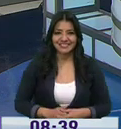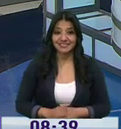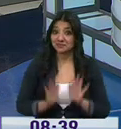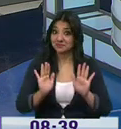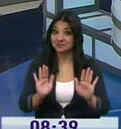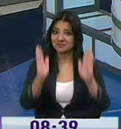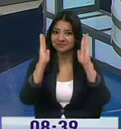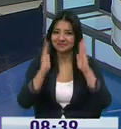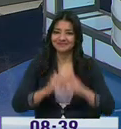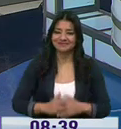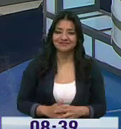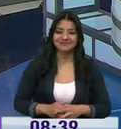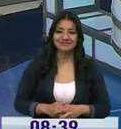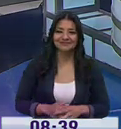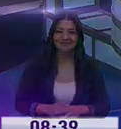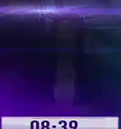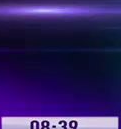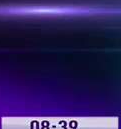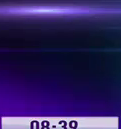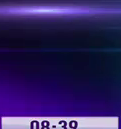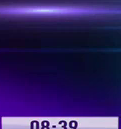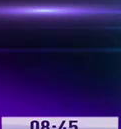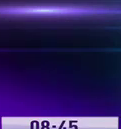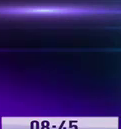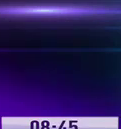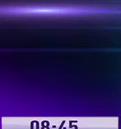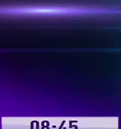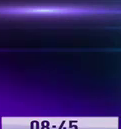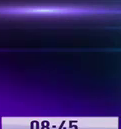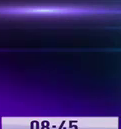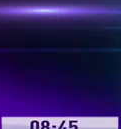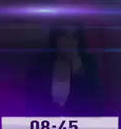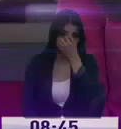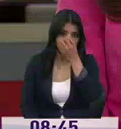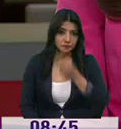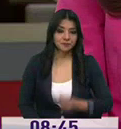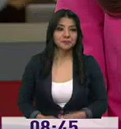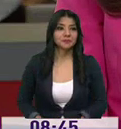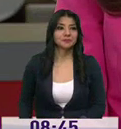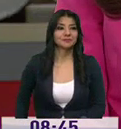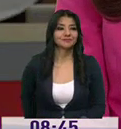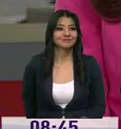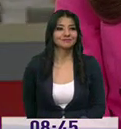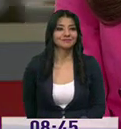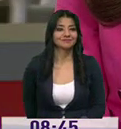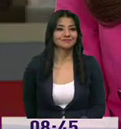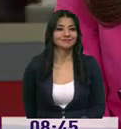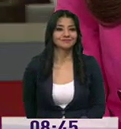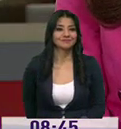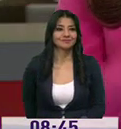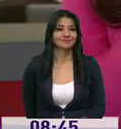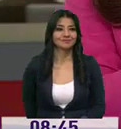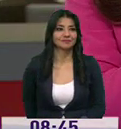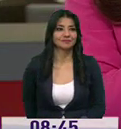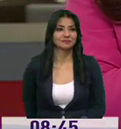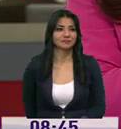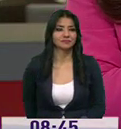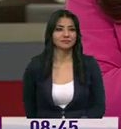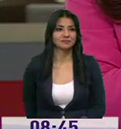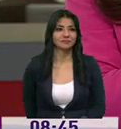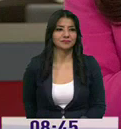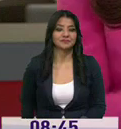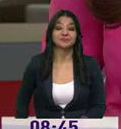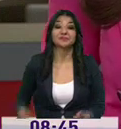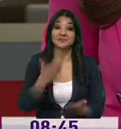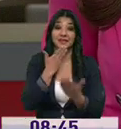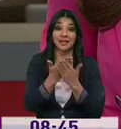señal. Ya venimos. Seguimos con más información en este, el primer noticiero de la comunidad,